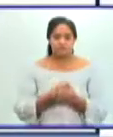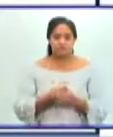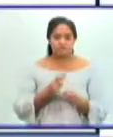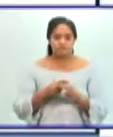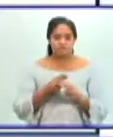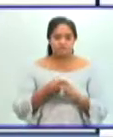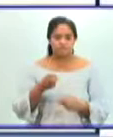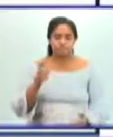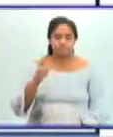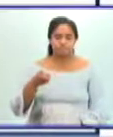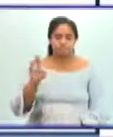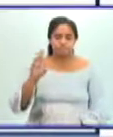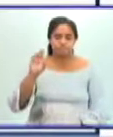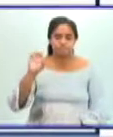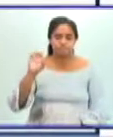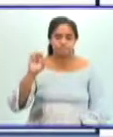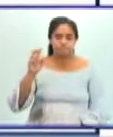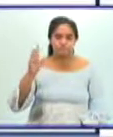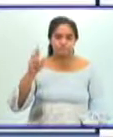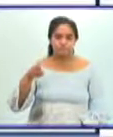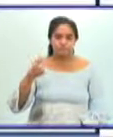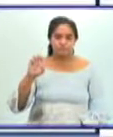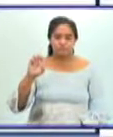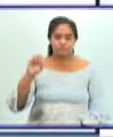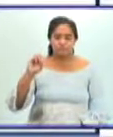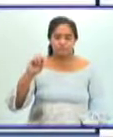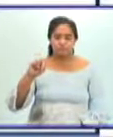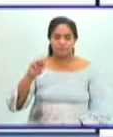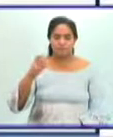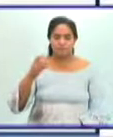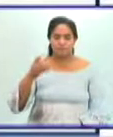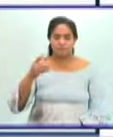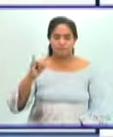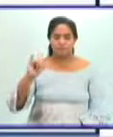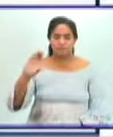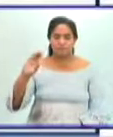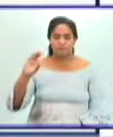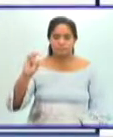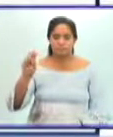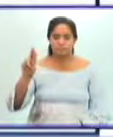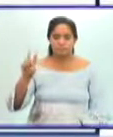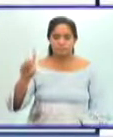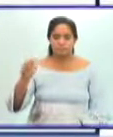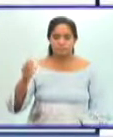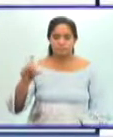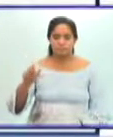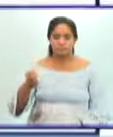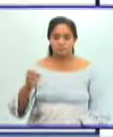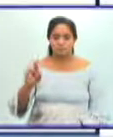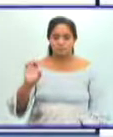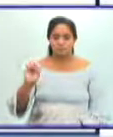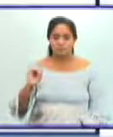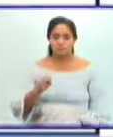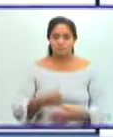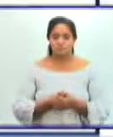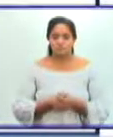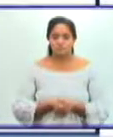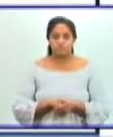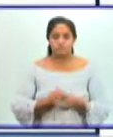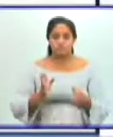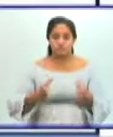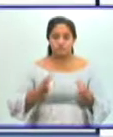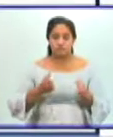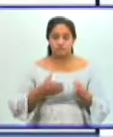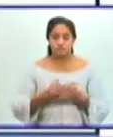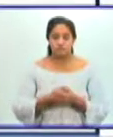Perpendiculares. Y por tanto, si este radio es perpendicular a la tangente o la tangente perpendicular